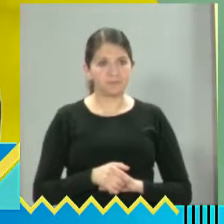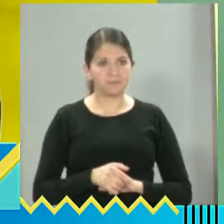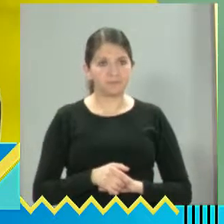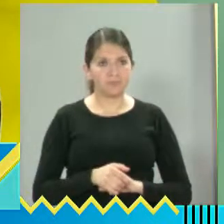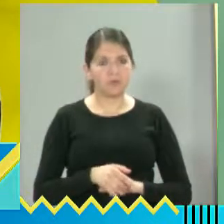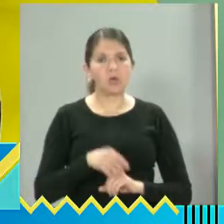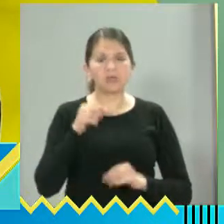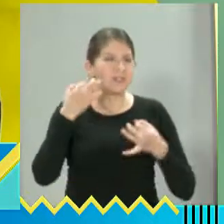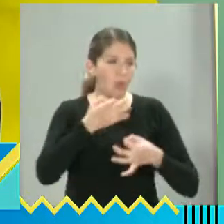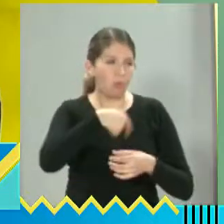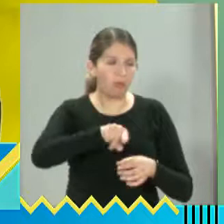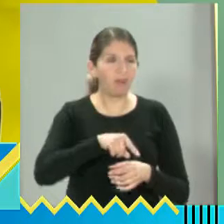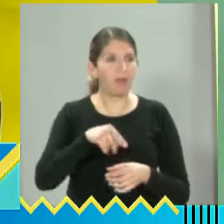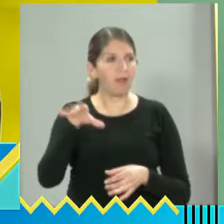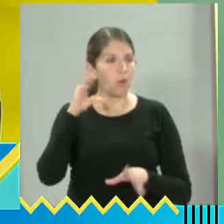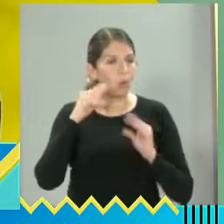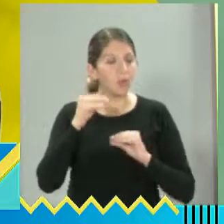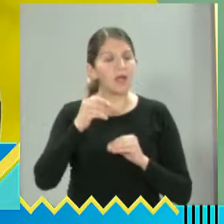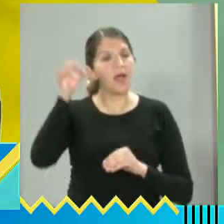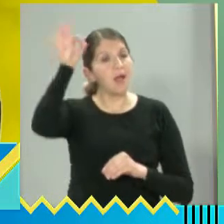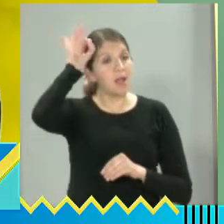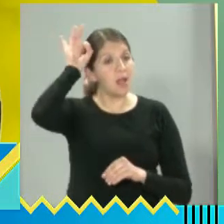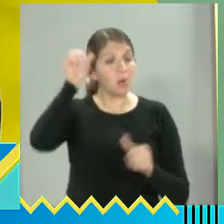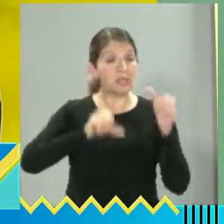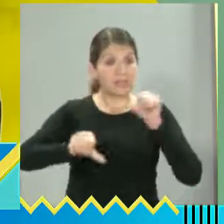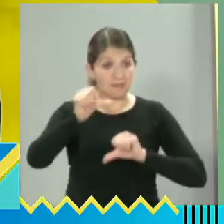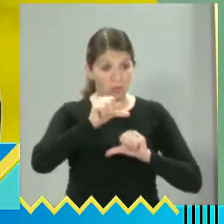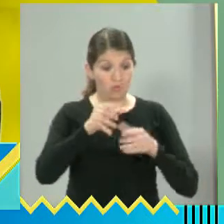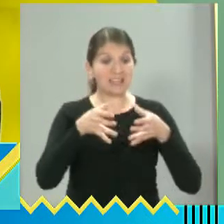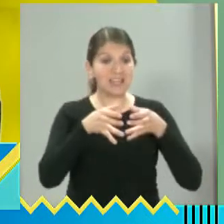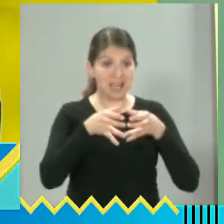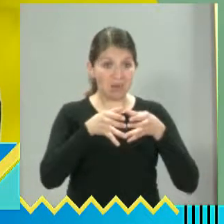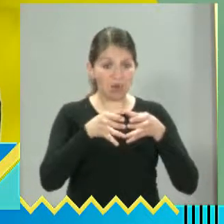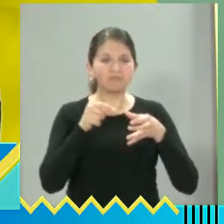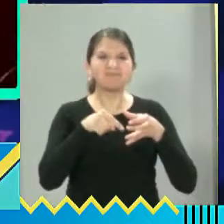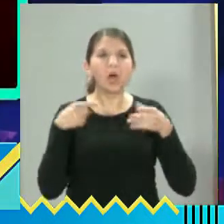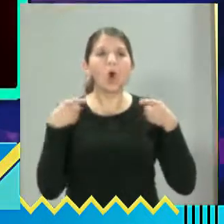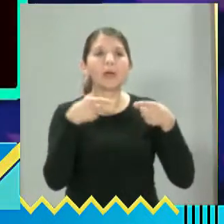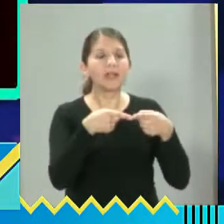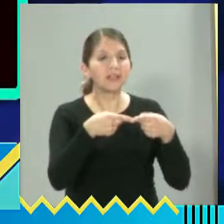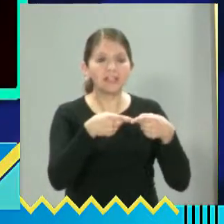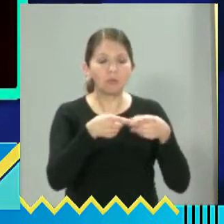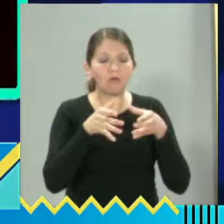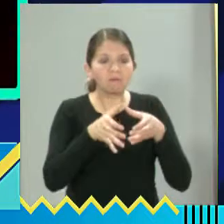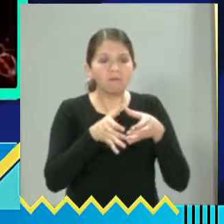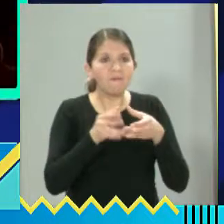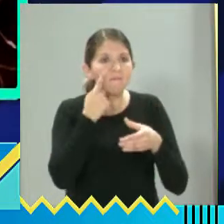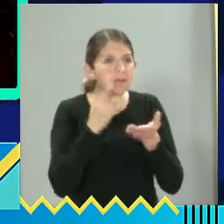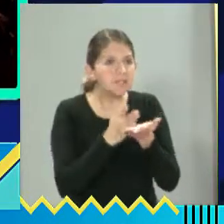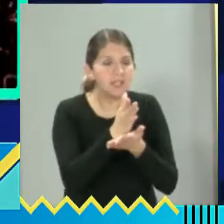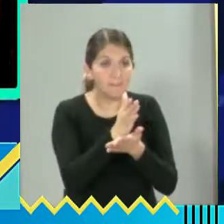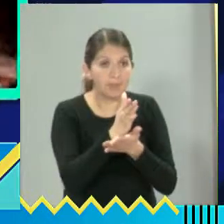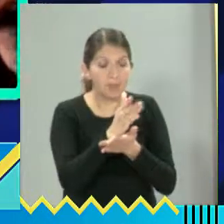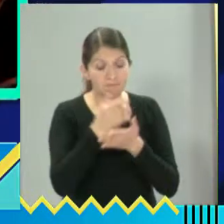cansar de escucharlo a los neurocientíficos, el cerebro busca sobrevivir. Busca que el ser humano, del cual forma